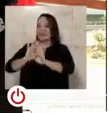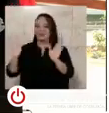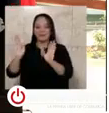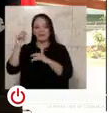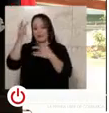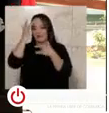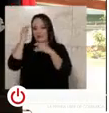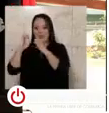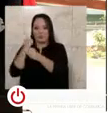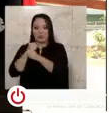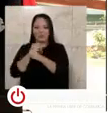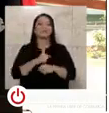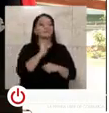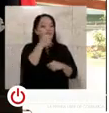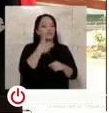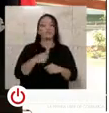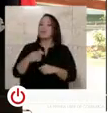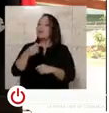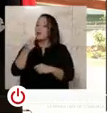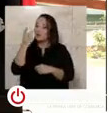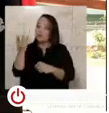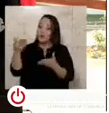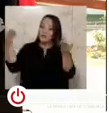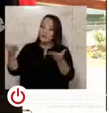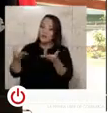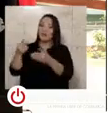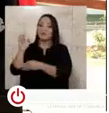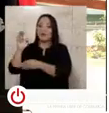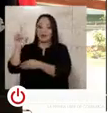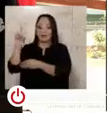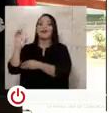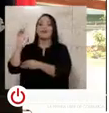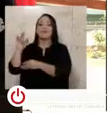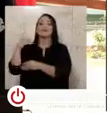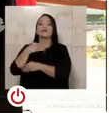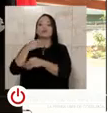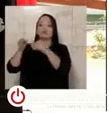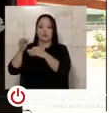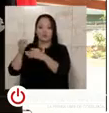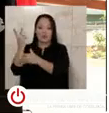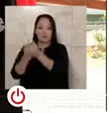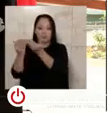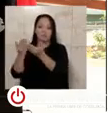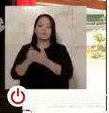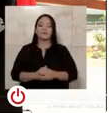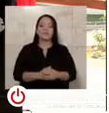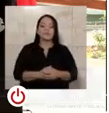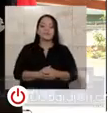al equipo de trabajo. Sí, señor. Pero qué gusto verlo. Bienvenido, don Gerard Campos, ministro de Justicia.